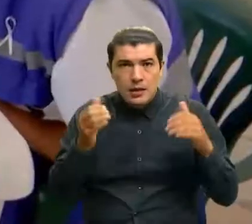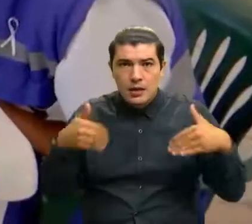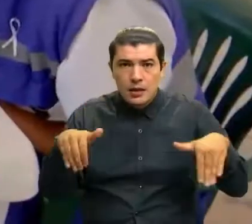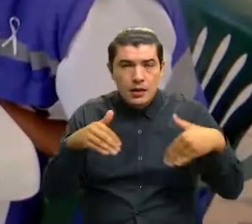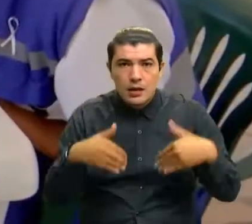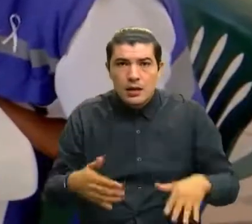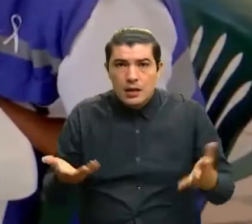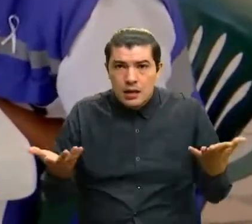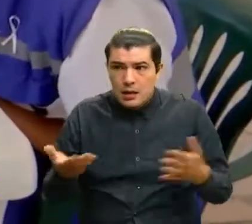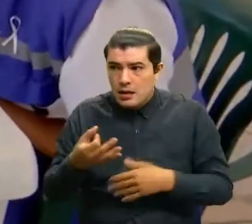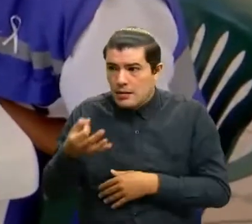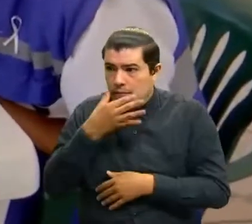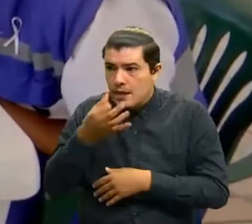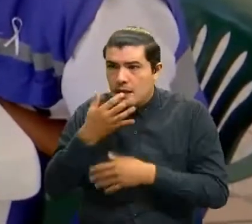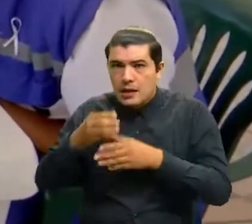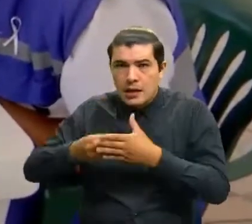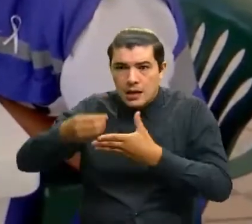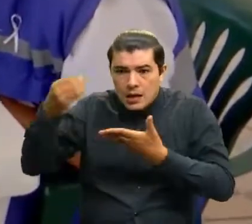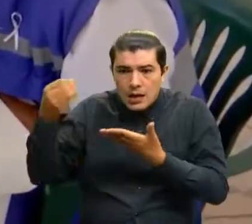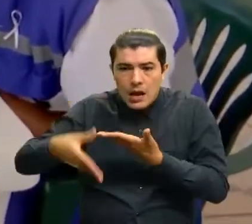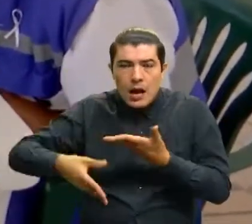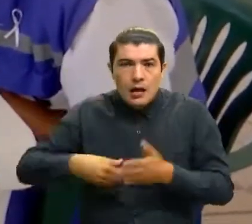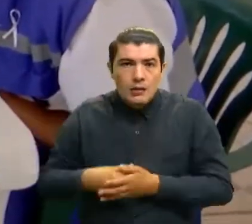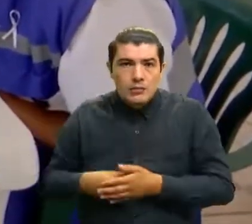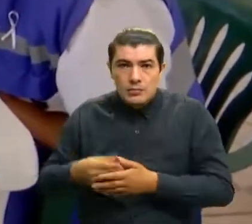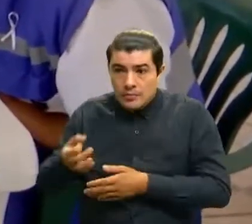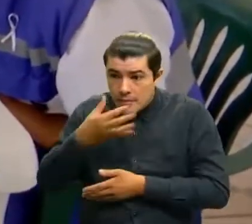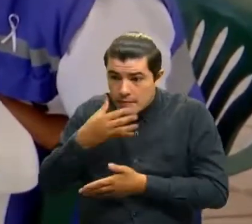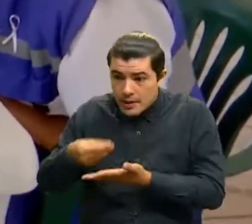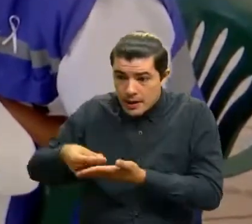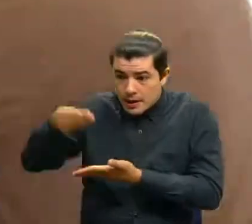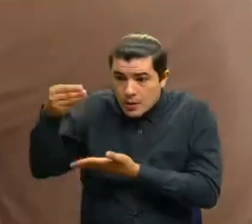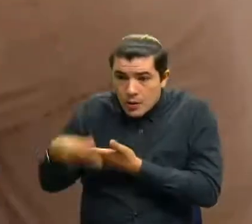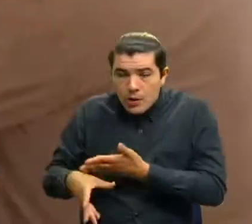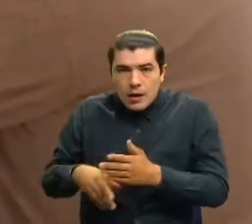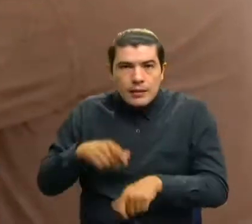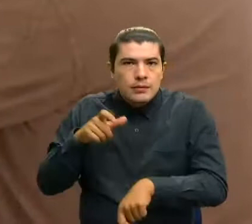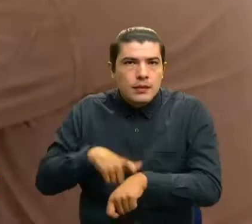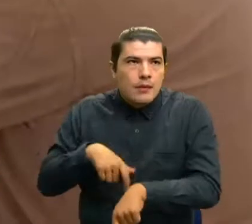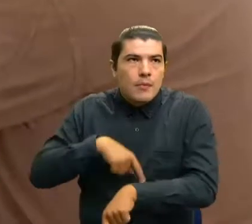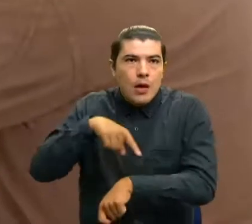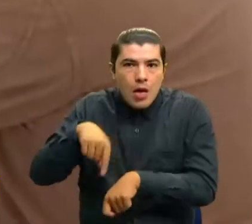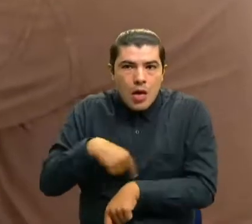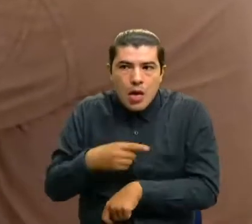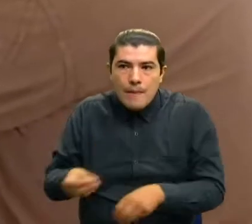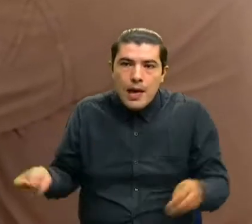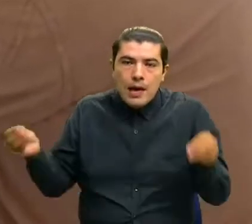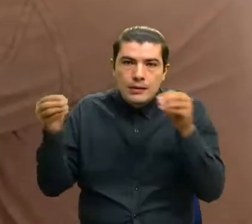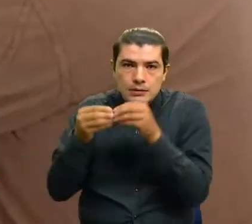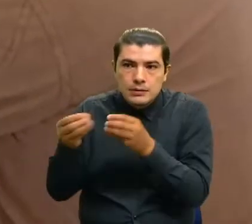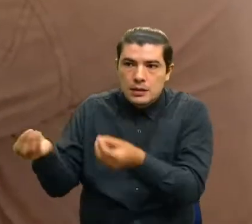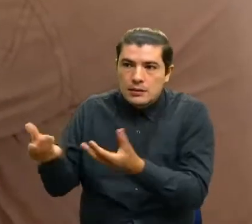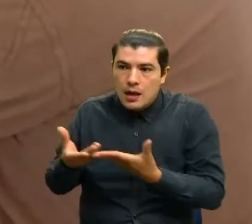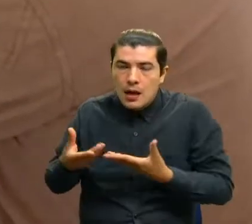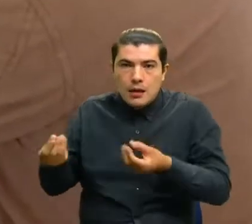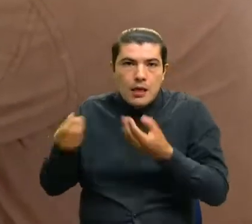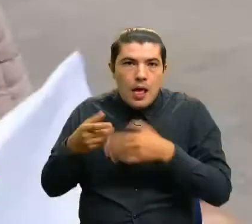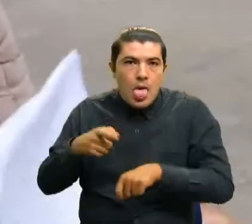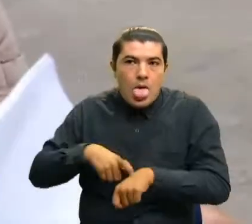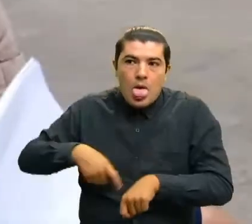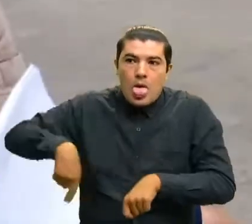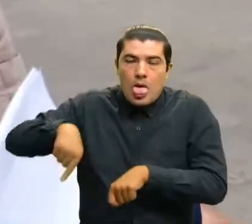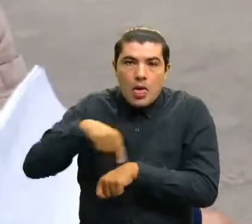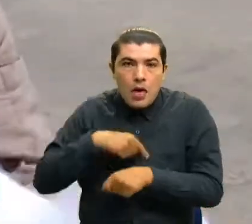medicamentos costosos. Entonces, entre más costoso sea el medicamento, más demoran en entregar, y entre más costosos